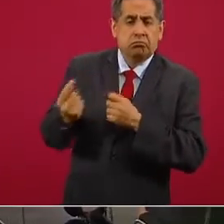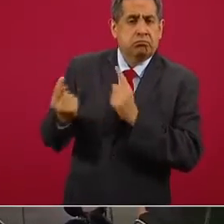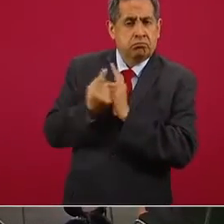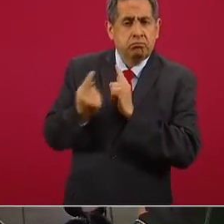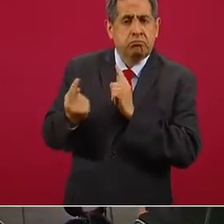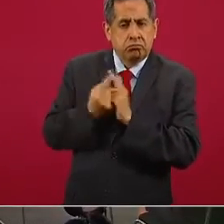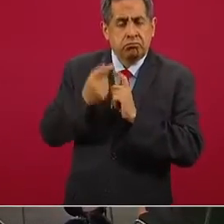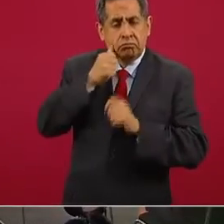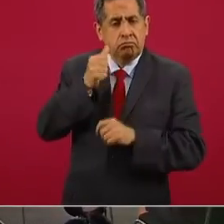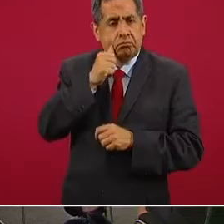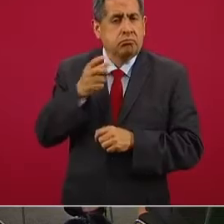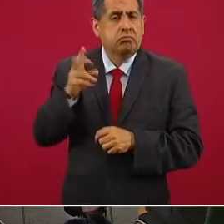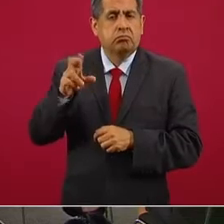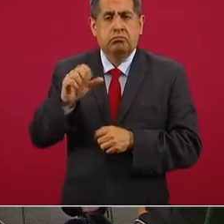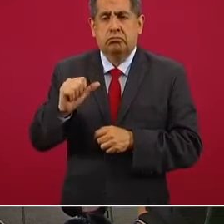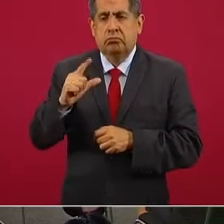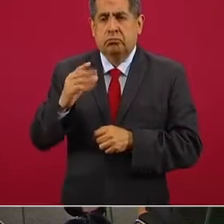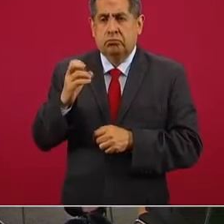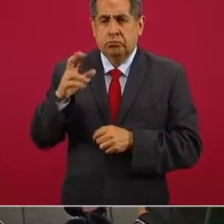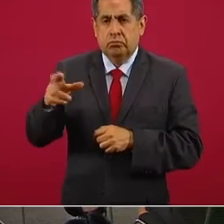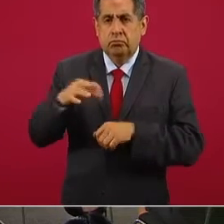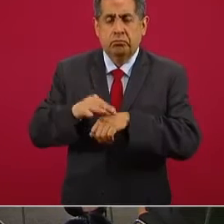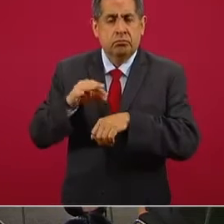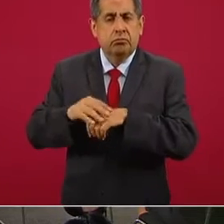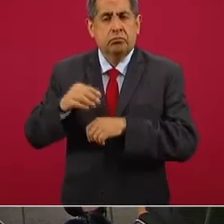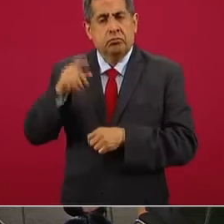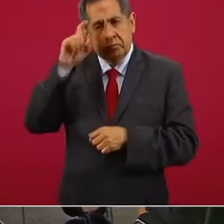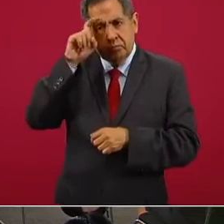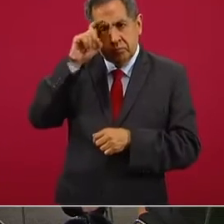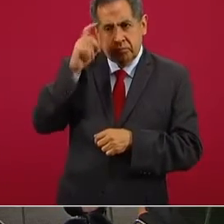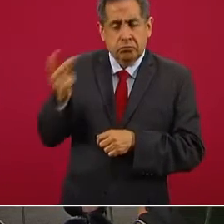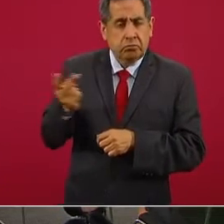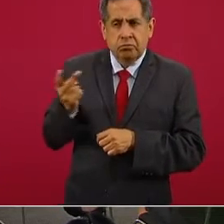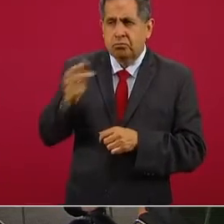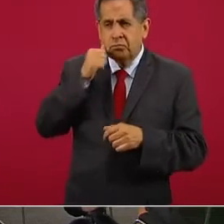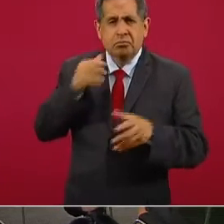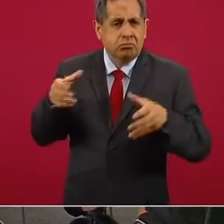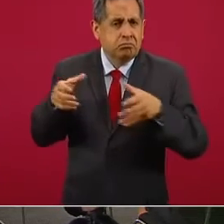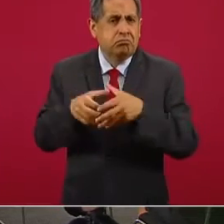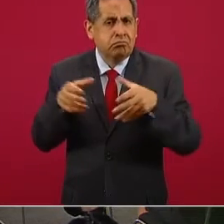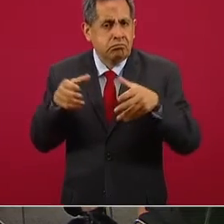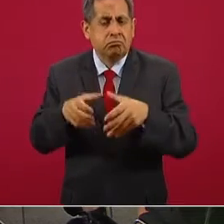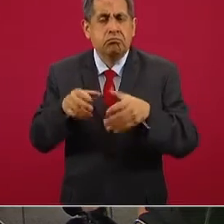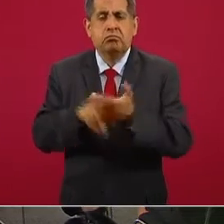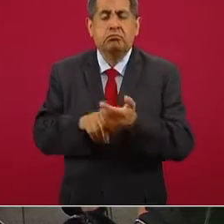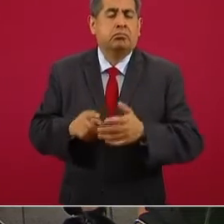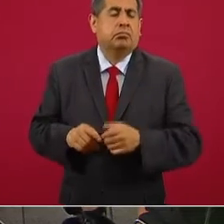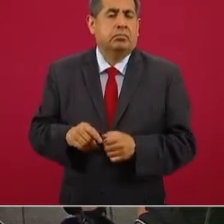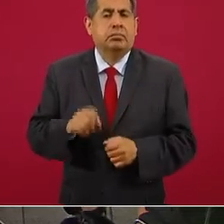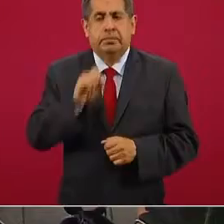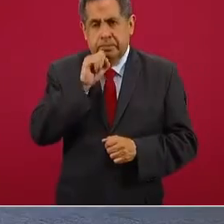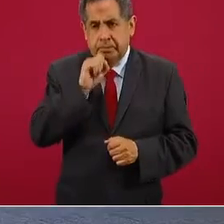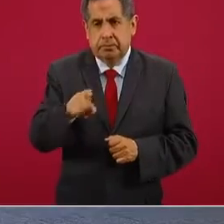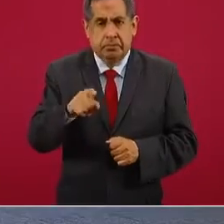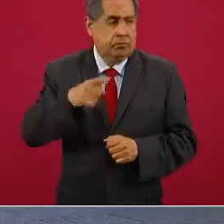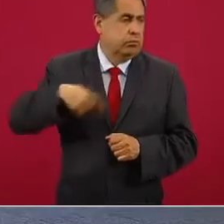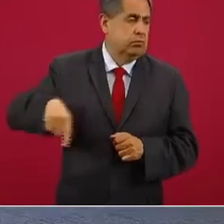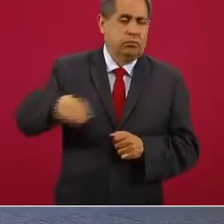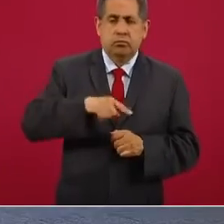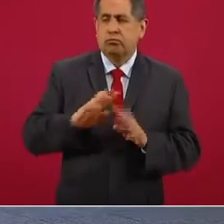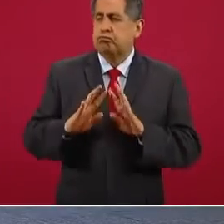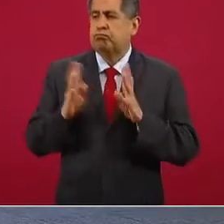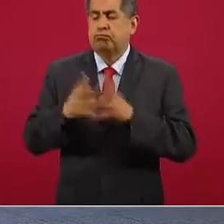doctor Alcocer y el doctor Hugo López-Gatell y todo el sector de salud.